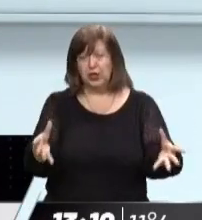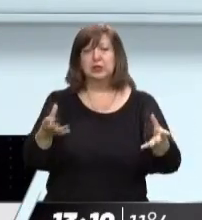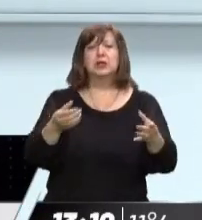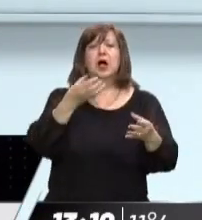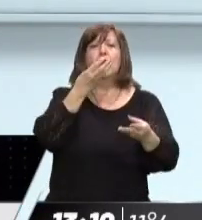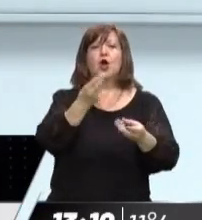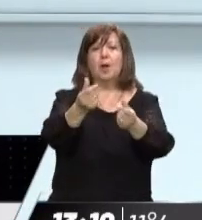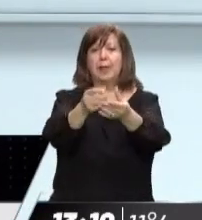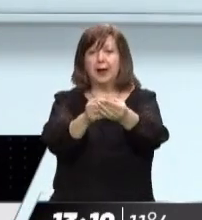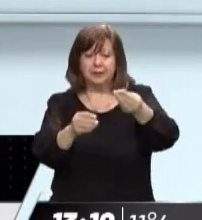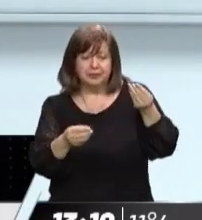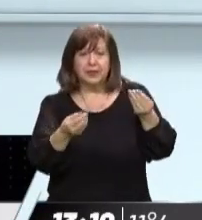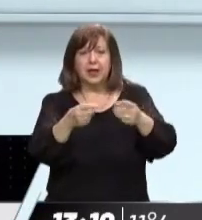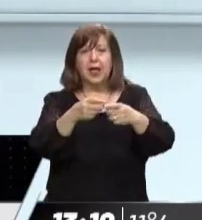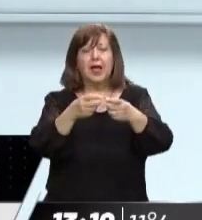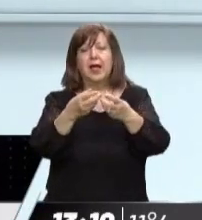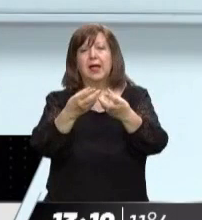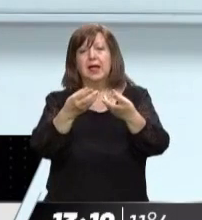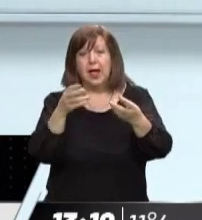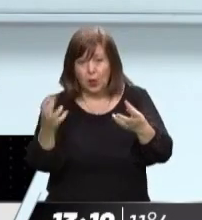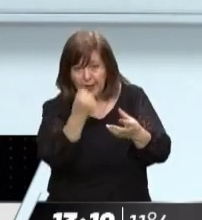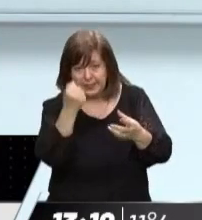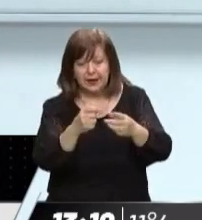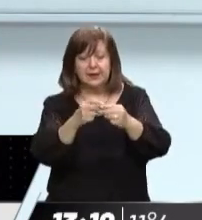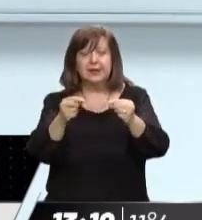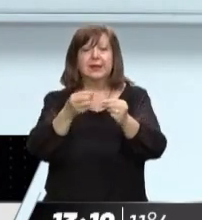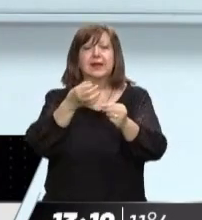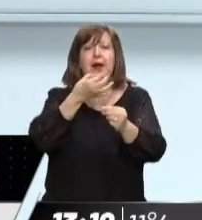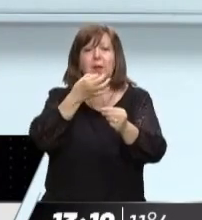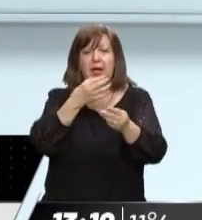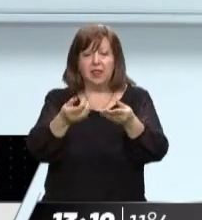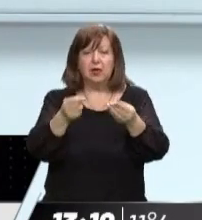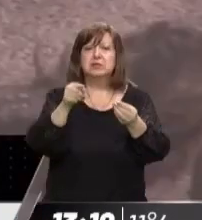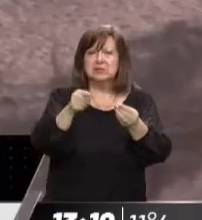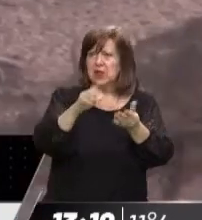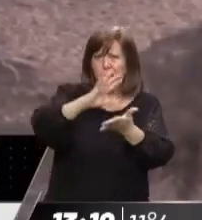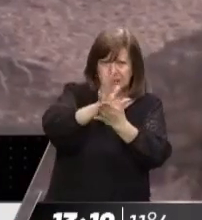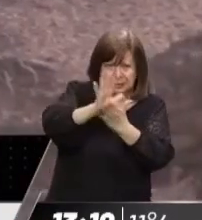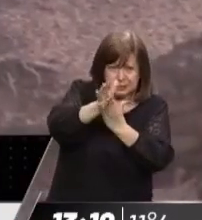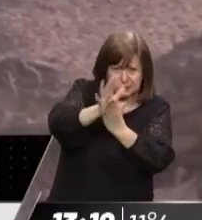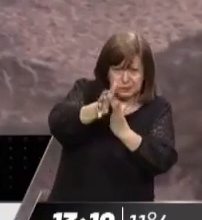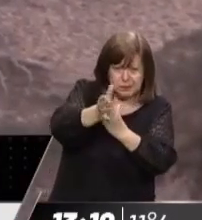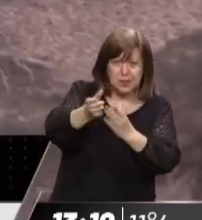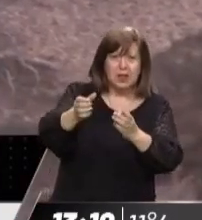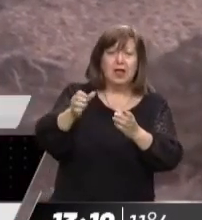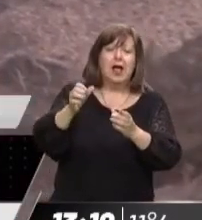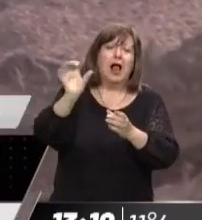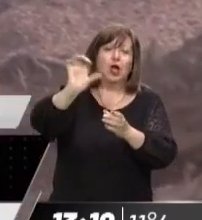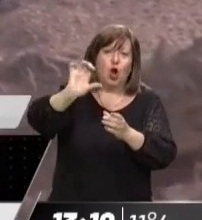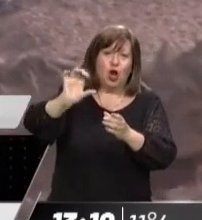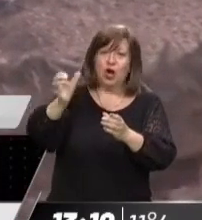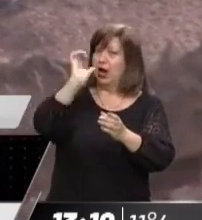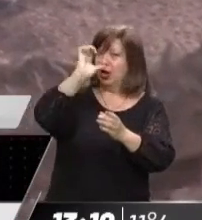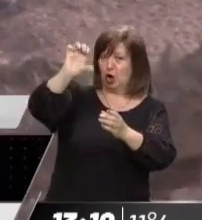otra sustancia que puede ser sustancia cardiovascular y demás. Por eso es tan importante no descartar los medicamentos en